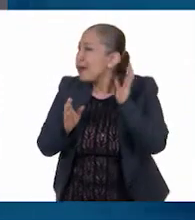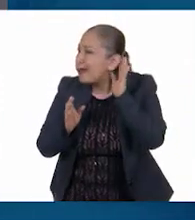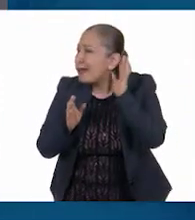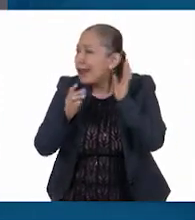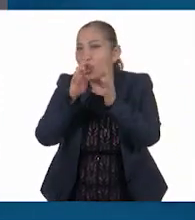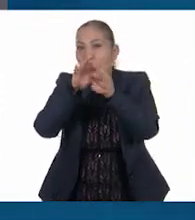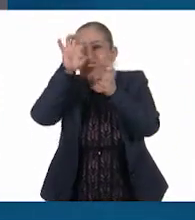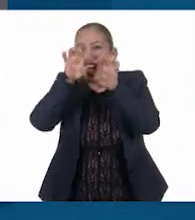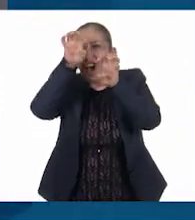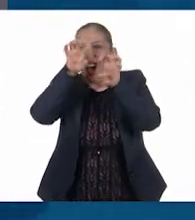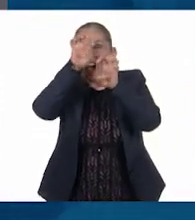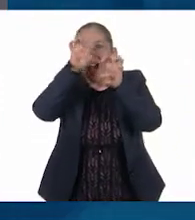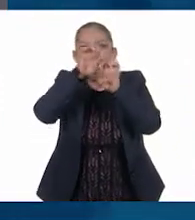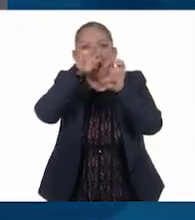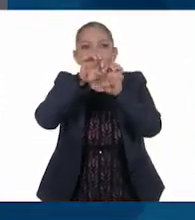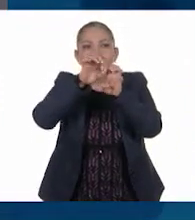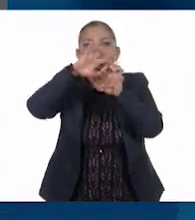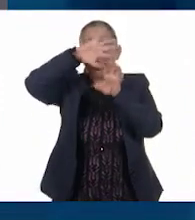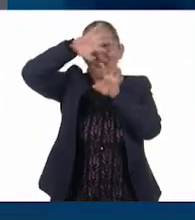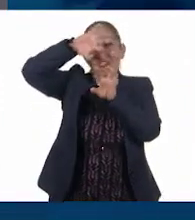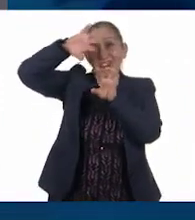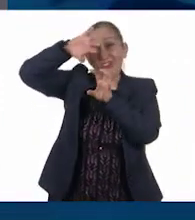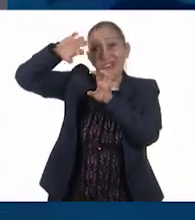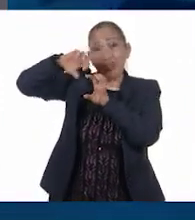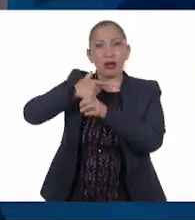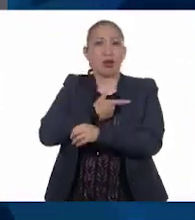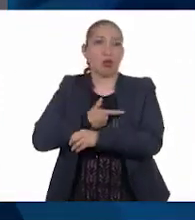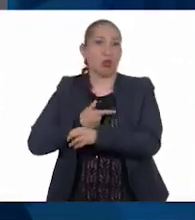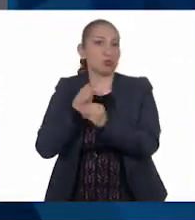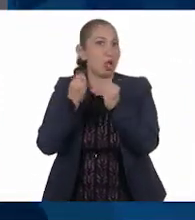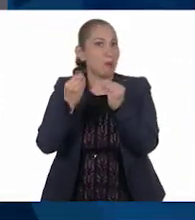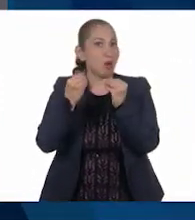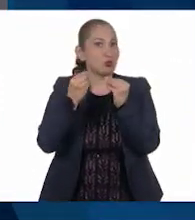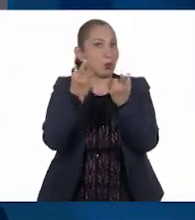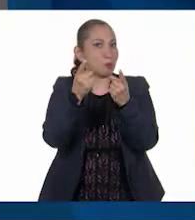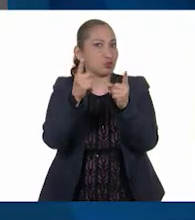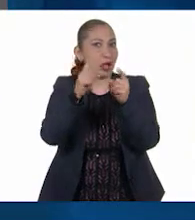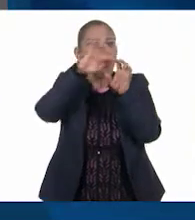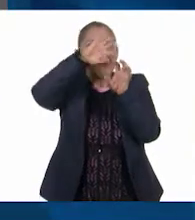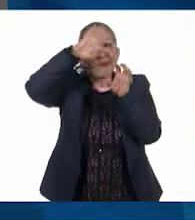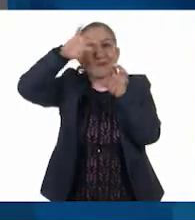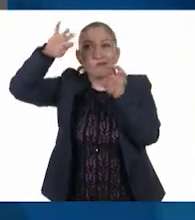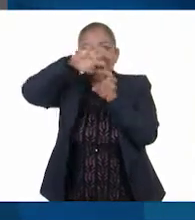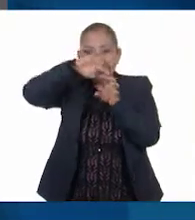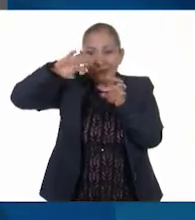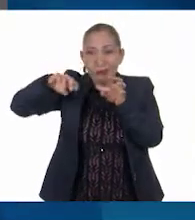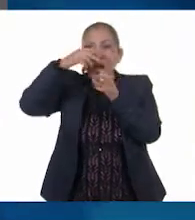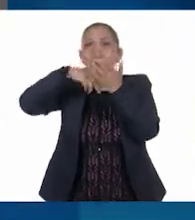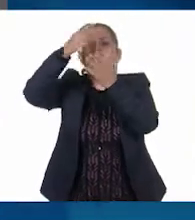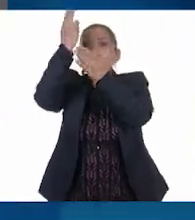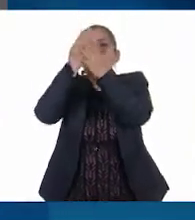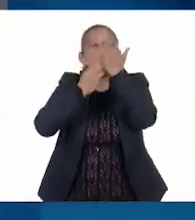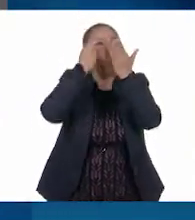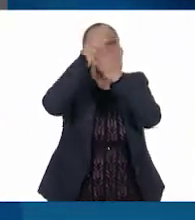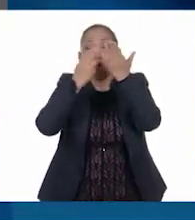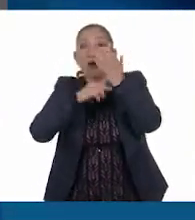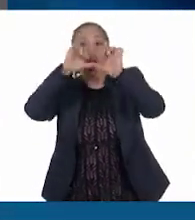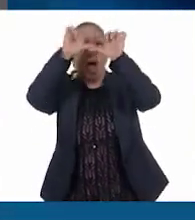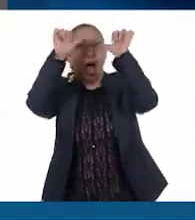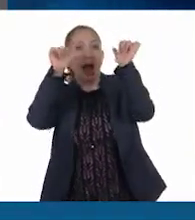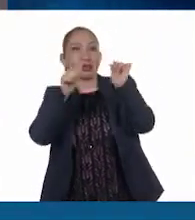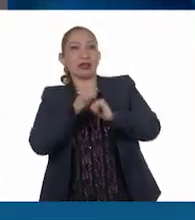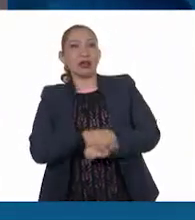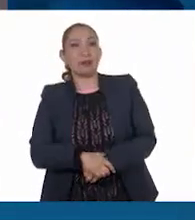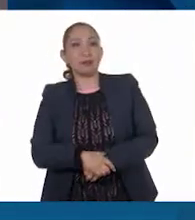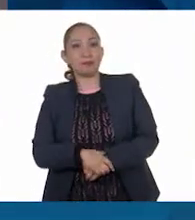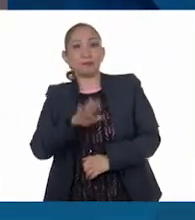uñas. Con las uñas hizo pentagramas, porque a Trucas le gusta mucho la música. Pintó y pintó, y haciendo una obra de arte,